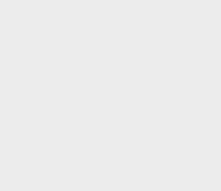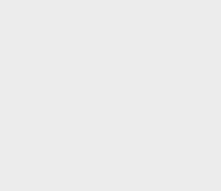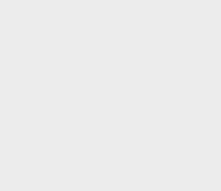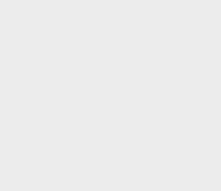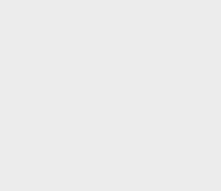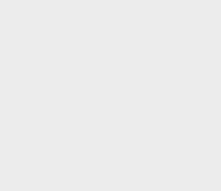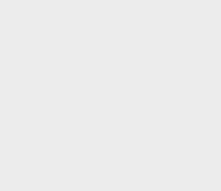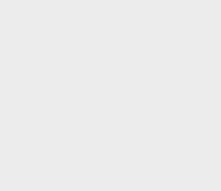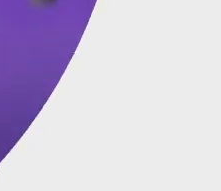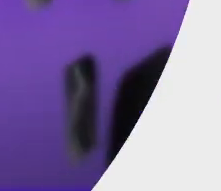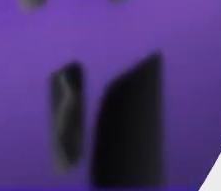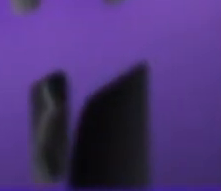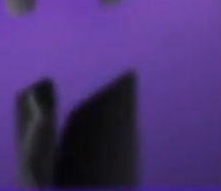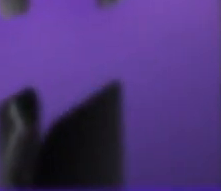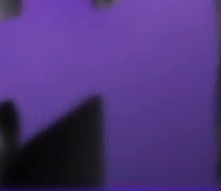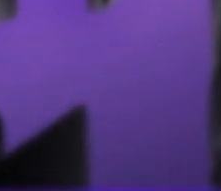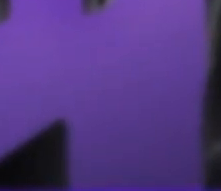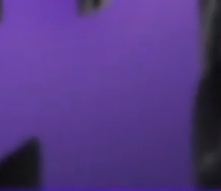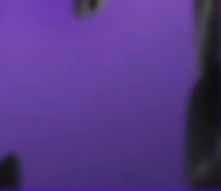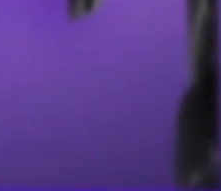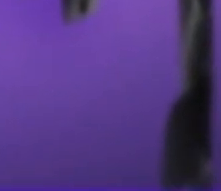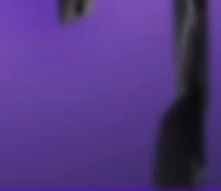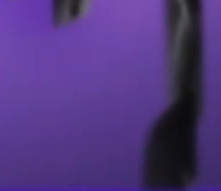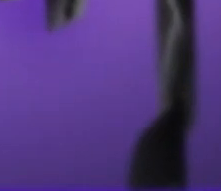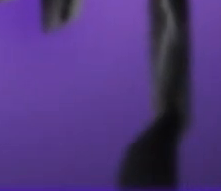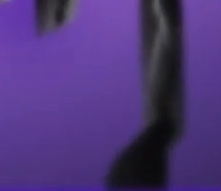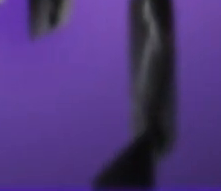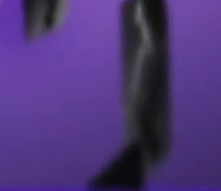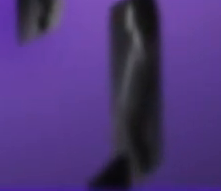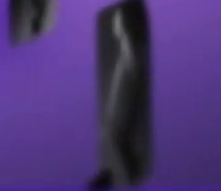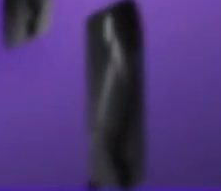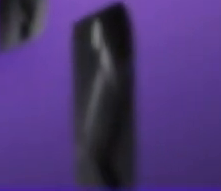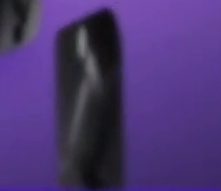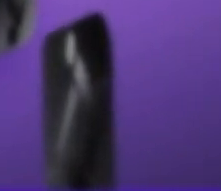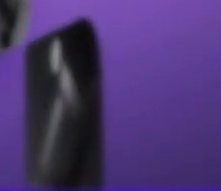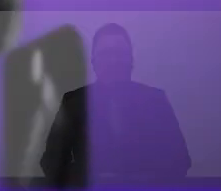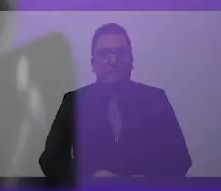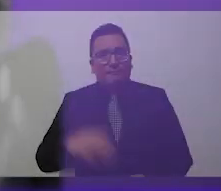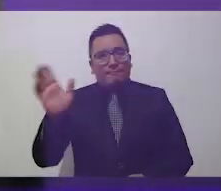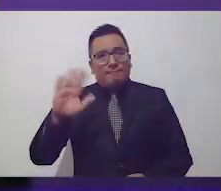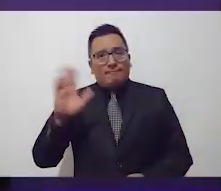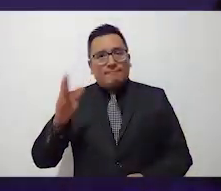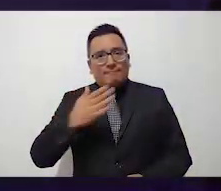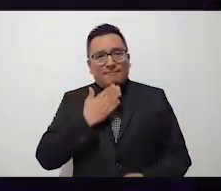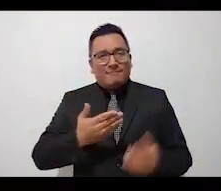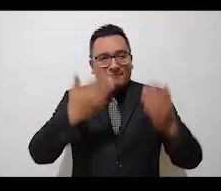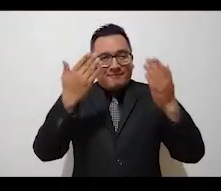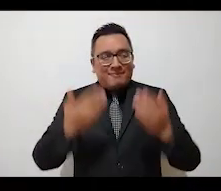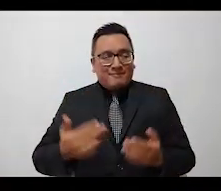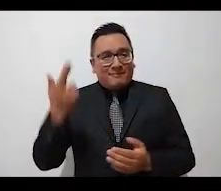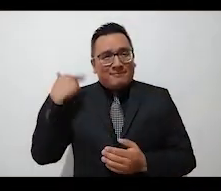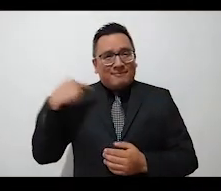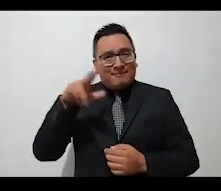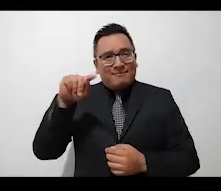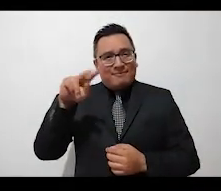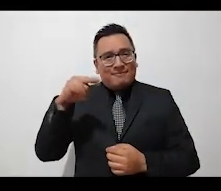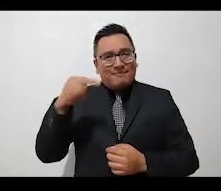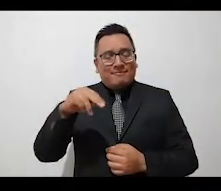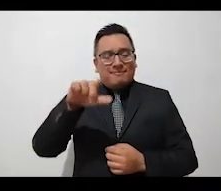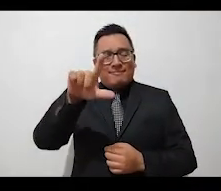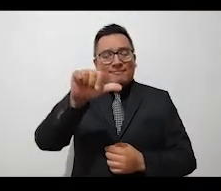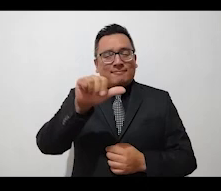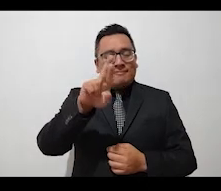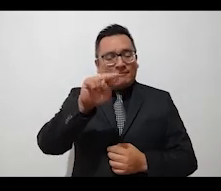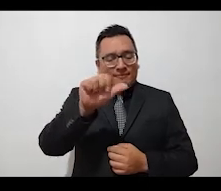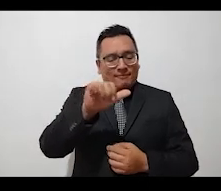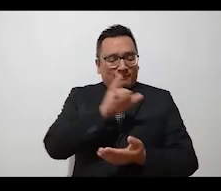Los temas democrático-electorales al alcance de la ciudadanía. Hola, ¿qué tal? Bienvenidos a su programa La Urna,